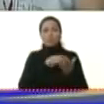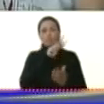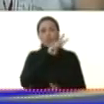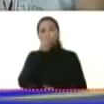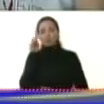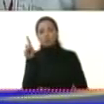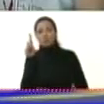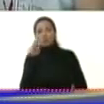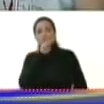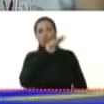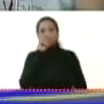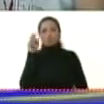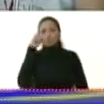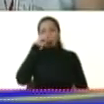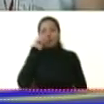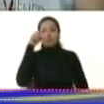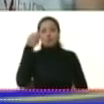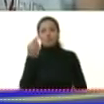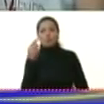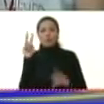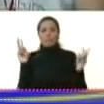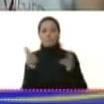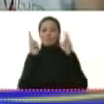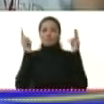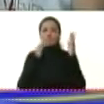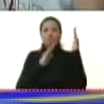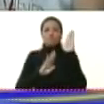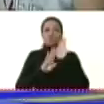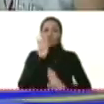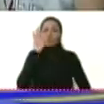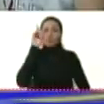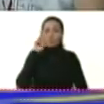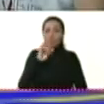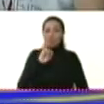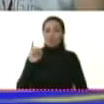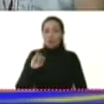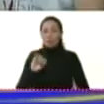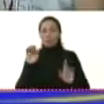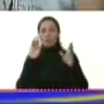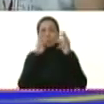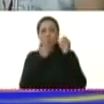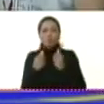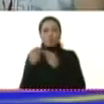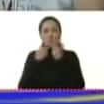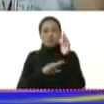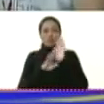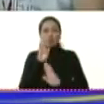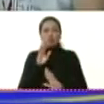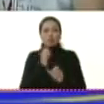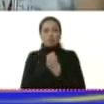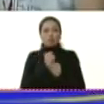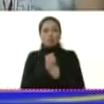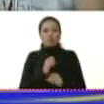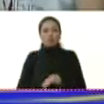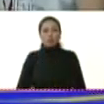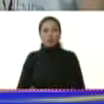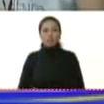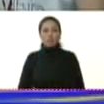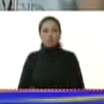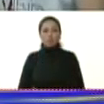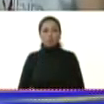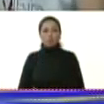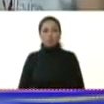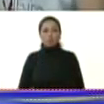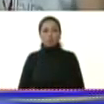años después, victorioso, creciendo. Que la economía crezca con el trabajo, creciendo,